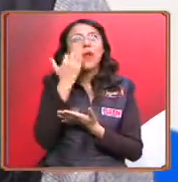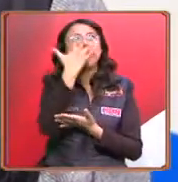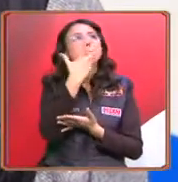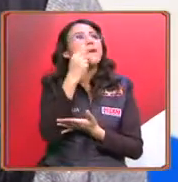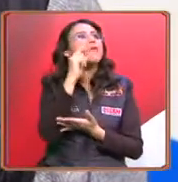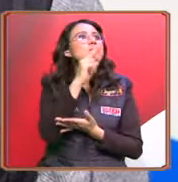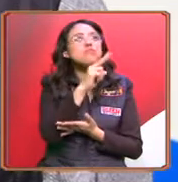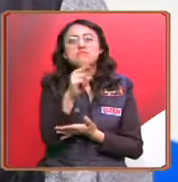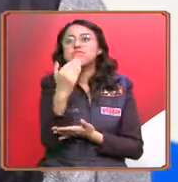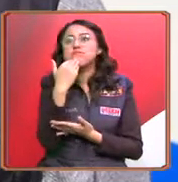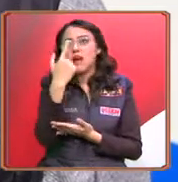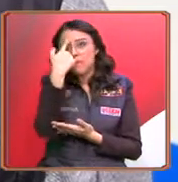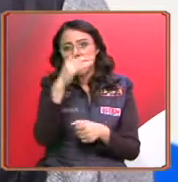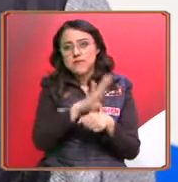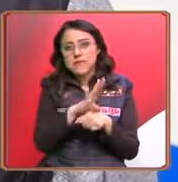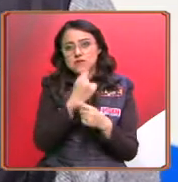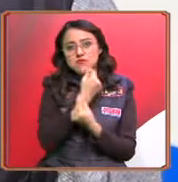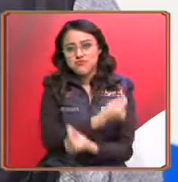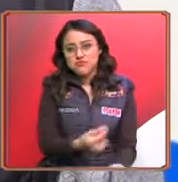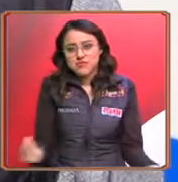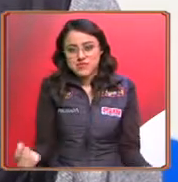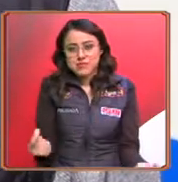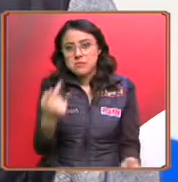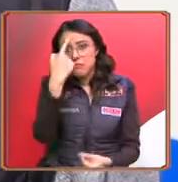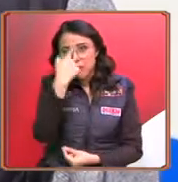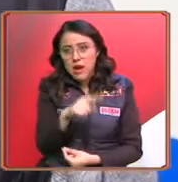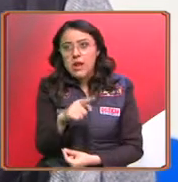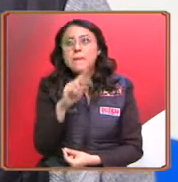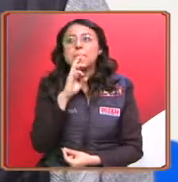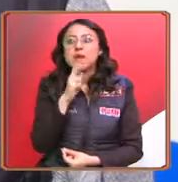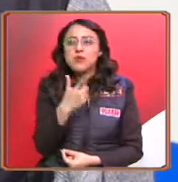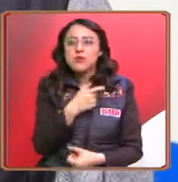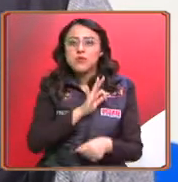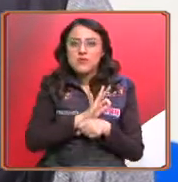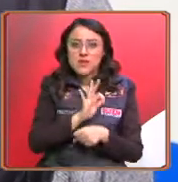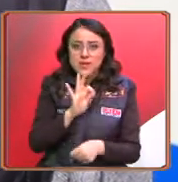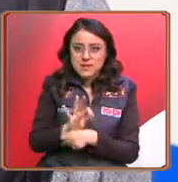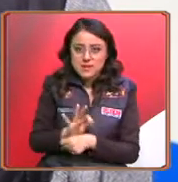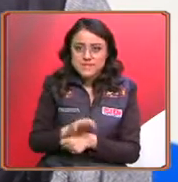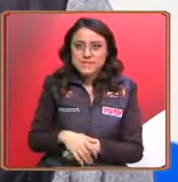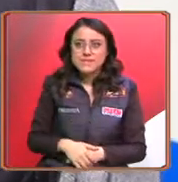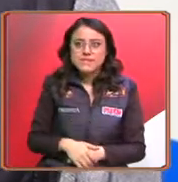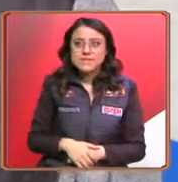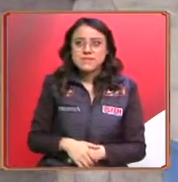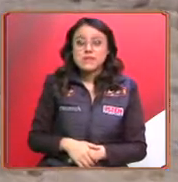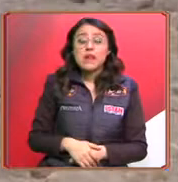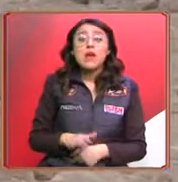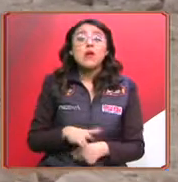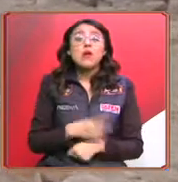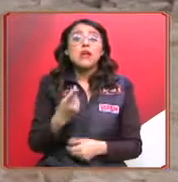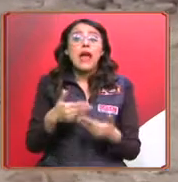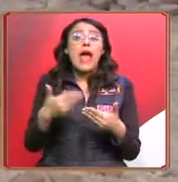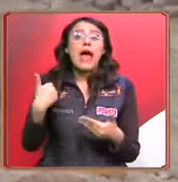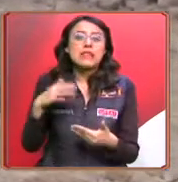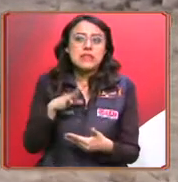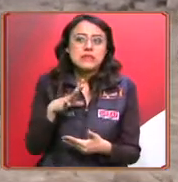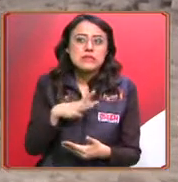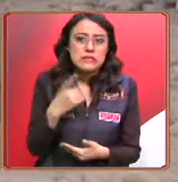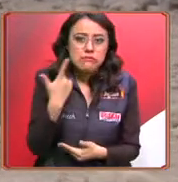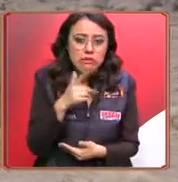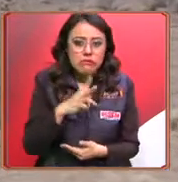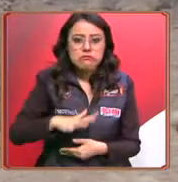mejorara para beneficio de los niños, para que estén más protegidos. Sí, ya que anteriormente pues sí estaba